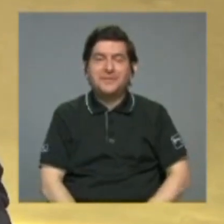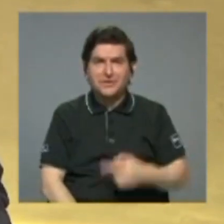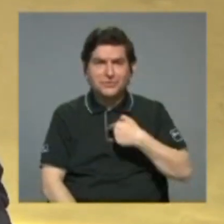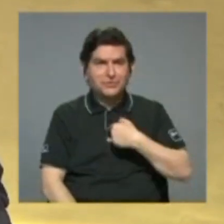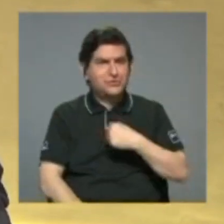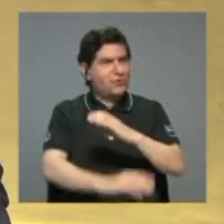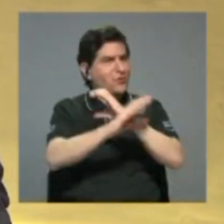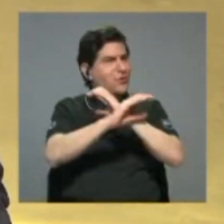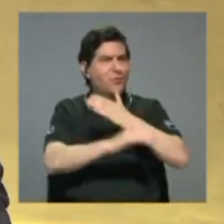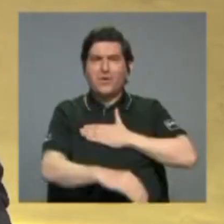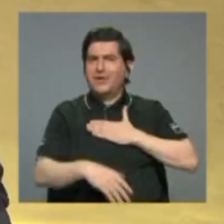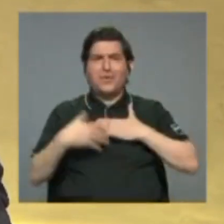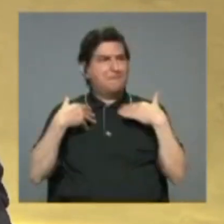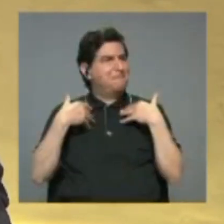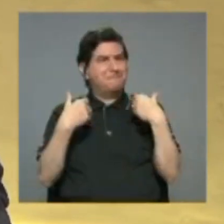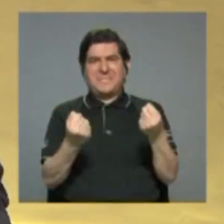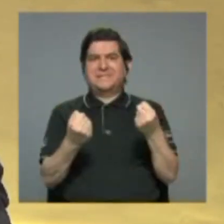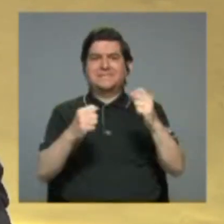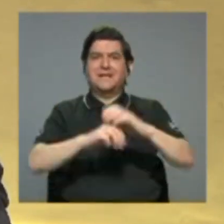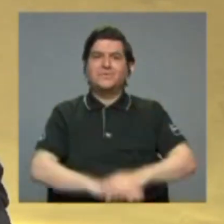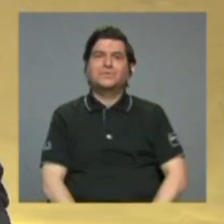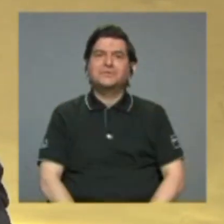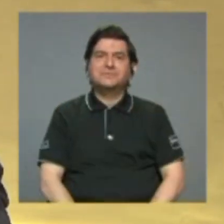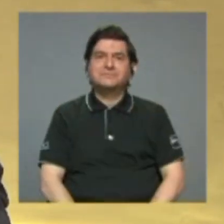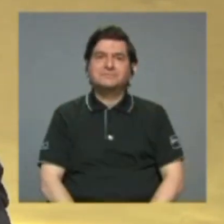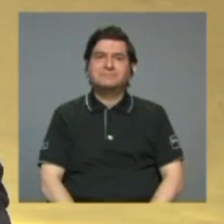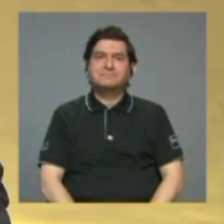cuido mi salud,